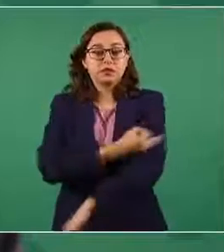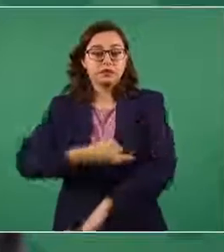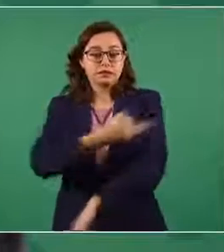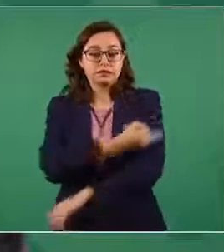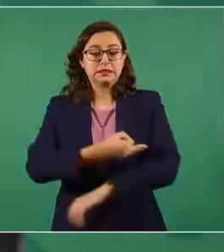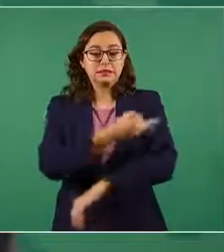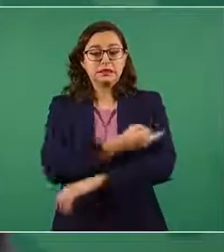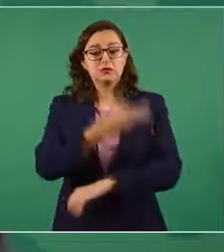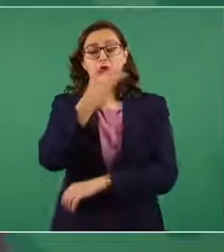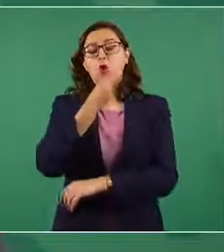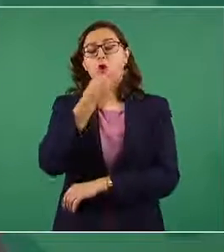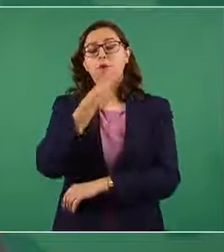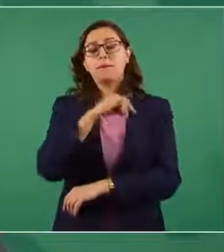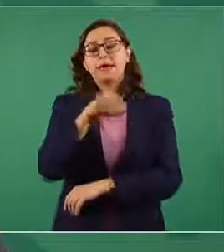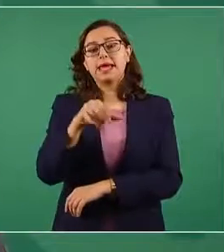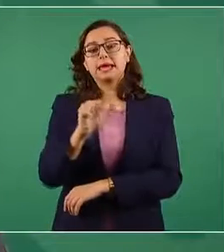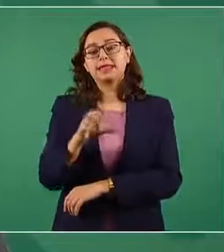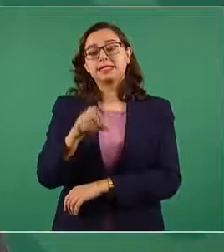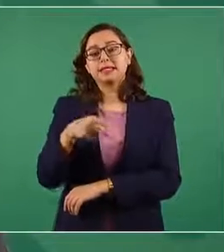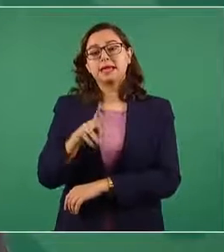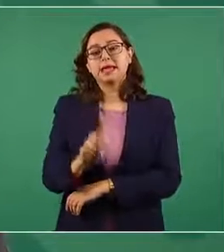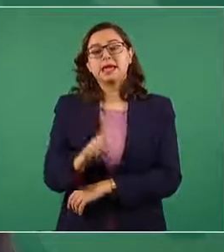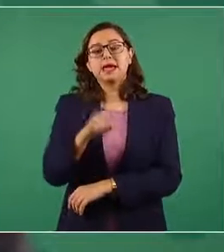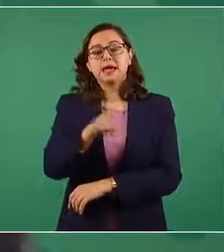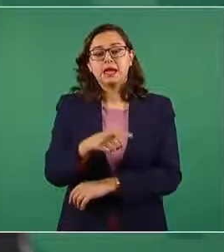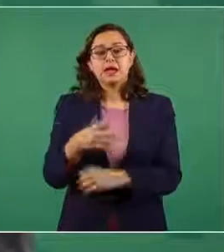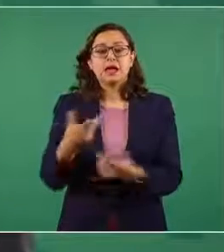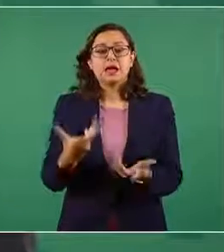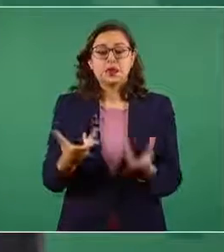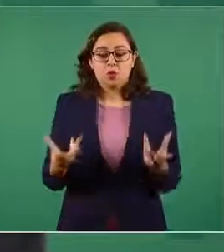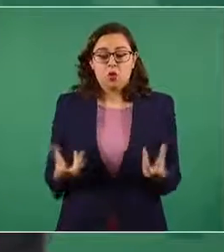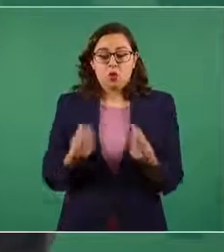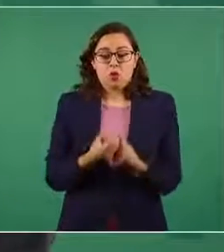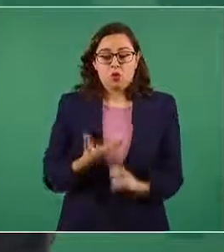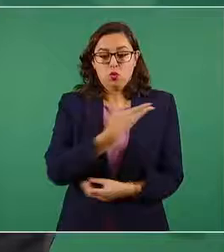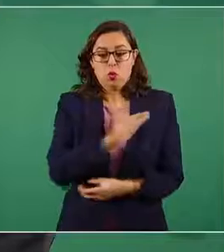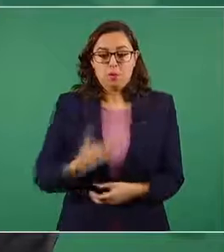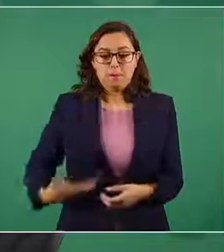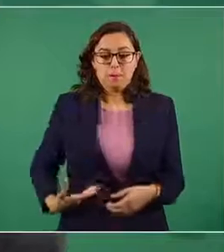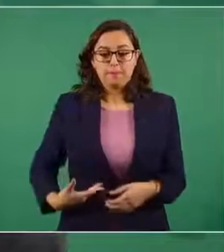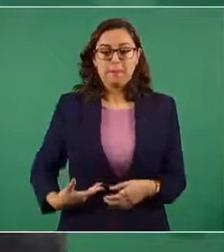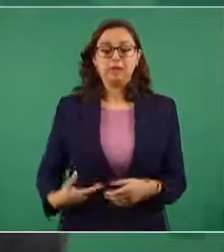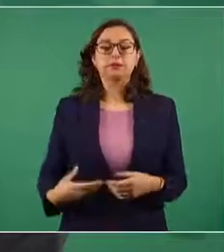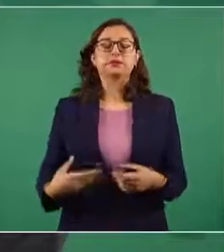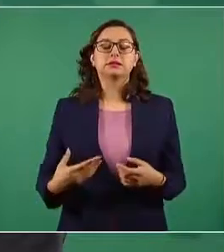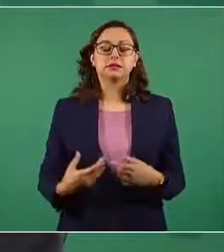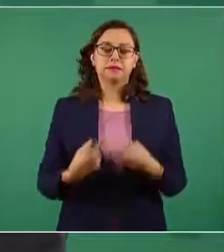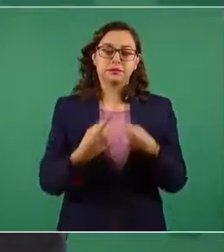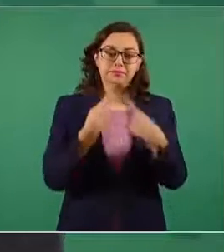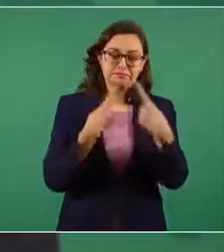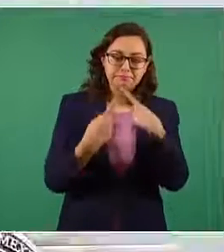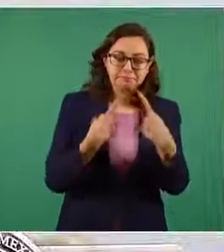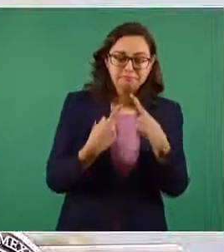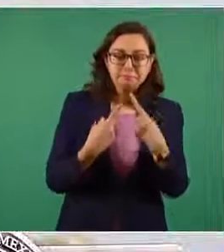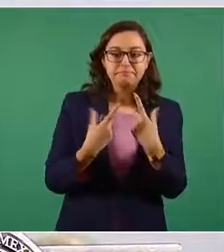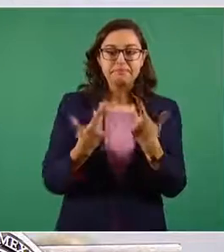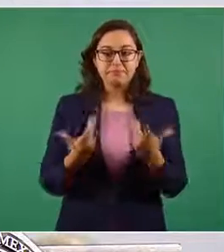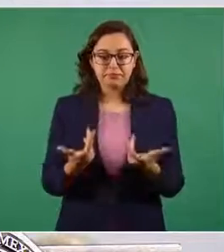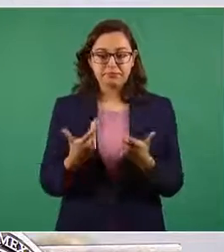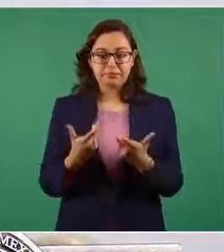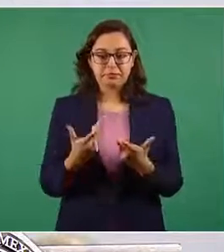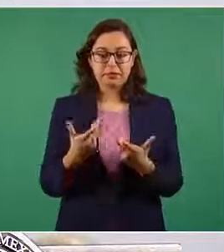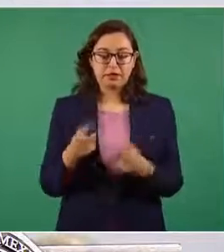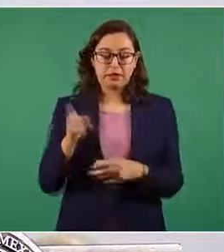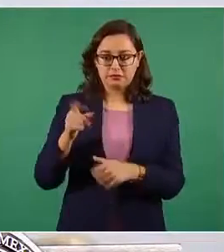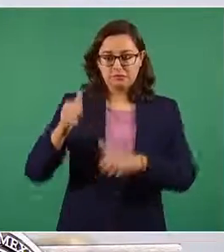tener, junto con su servidor, una breve entrevista con el señor presidente, un saludo, es una deferencia, dado que es el funcionario de